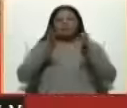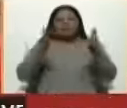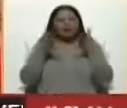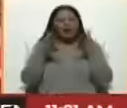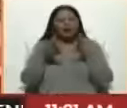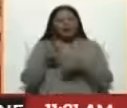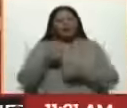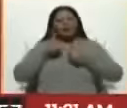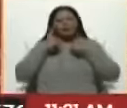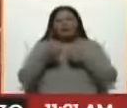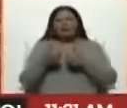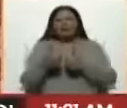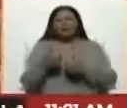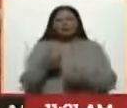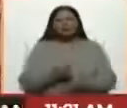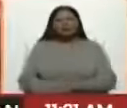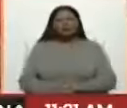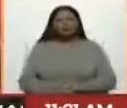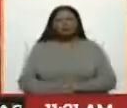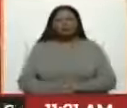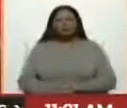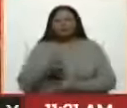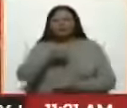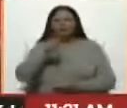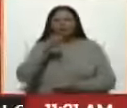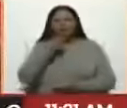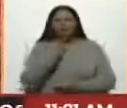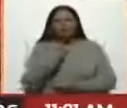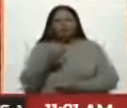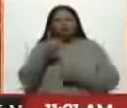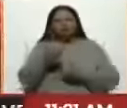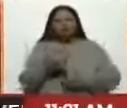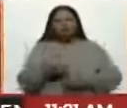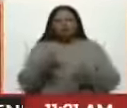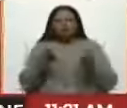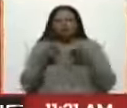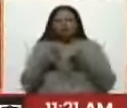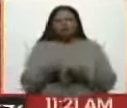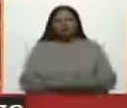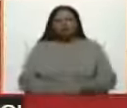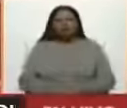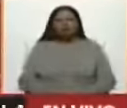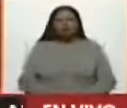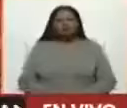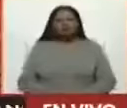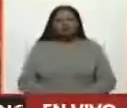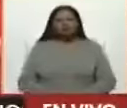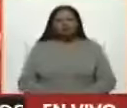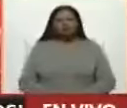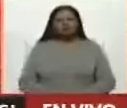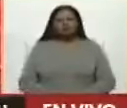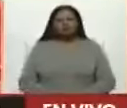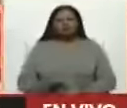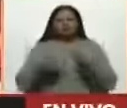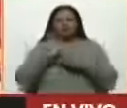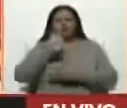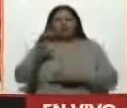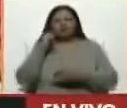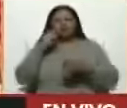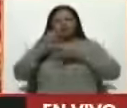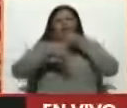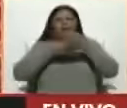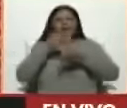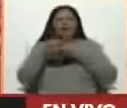bien, siempre se impondrá el bien, los buenos, nuestro pueblo bolivariano y patriota. Y hablo de del